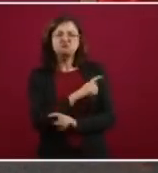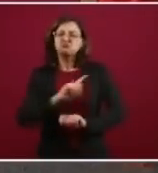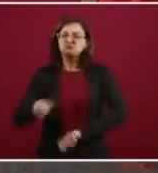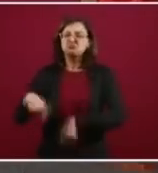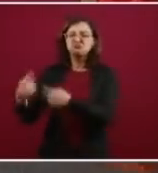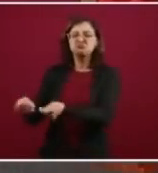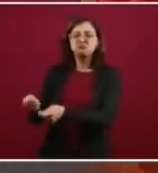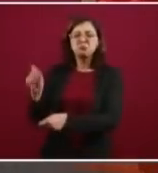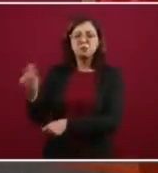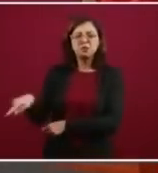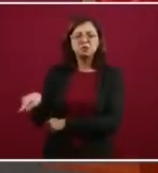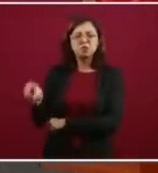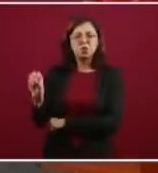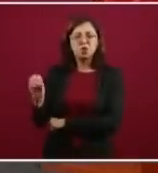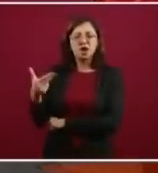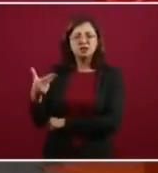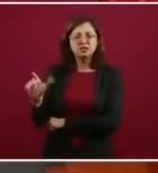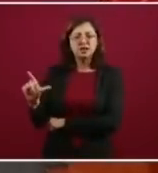¿Y saben qué